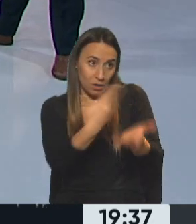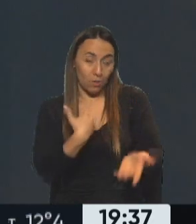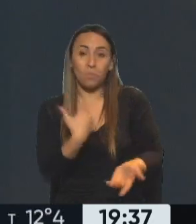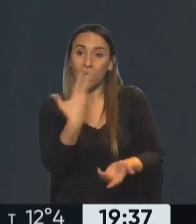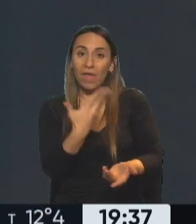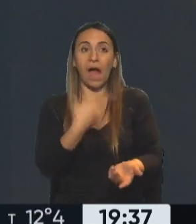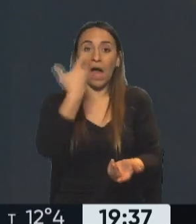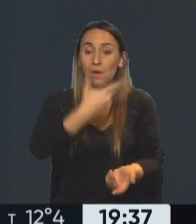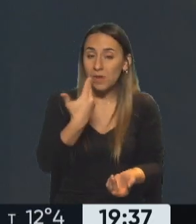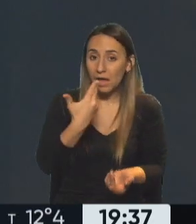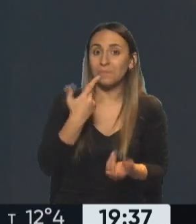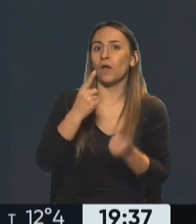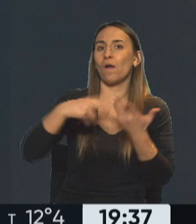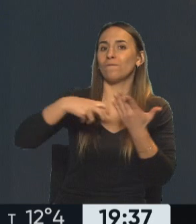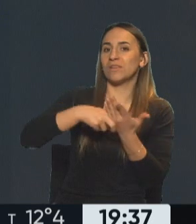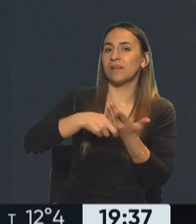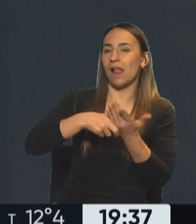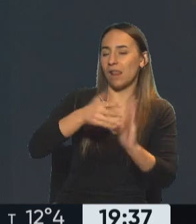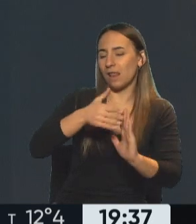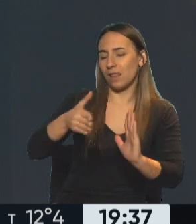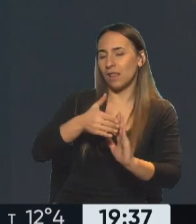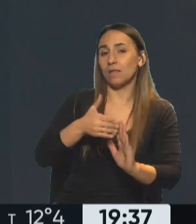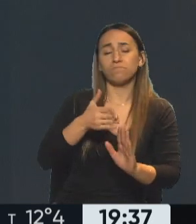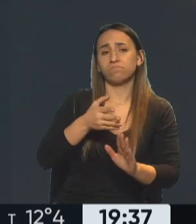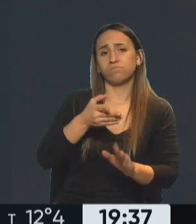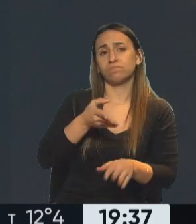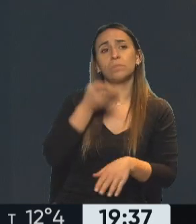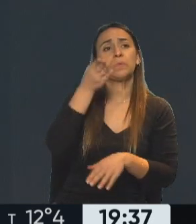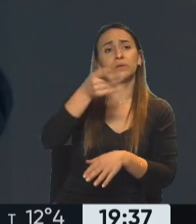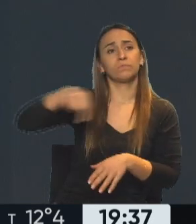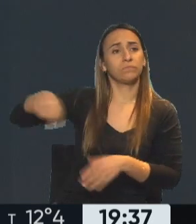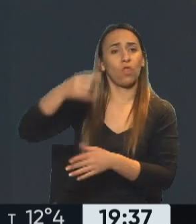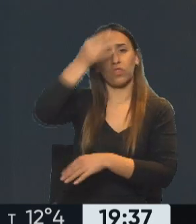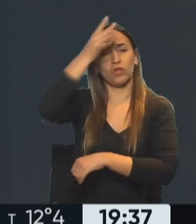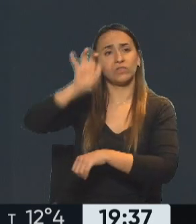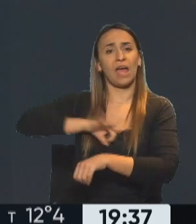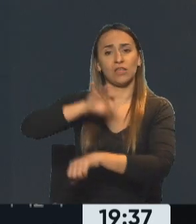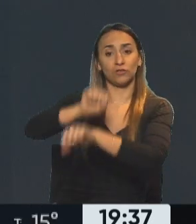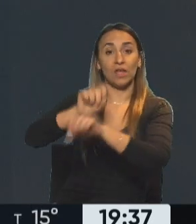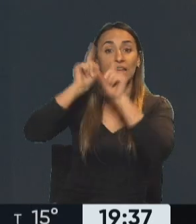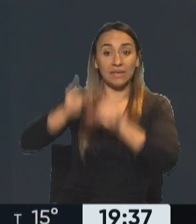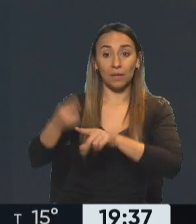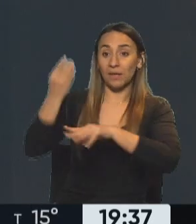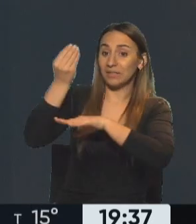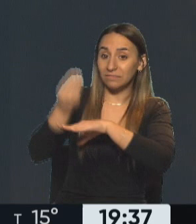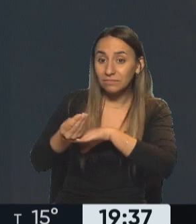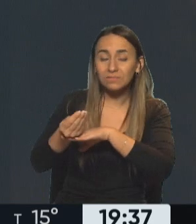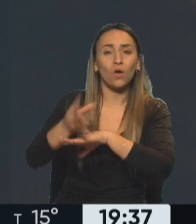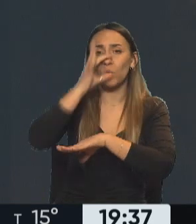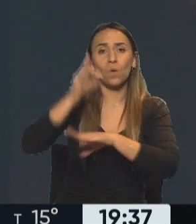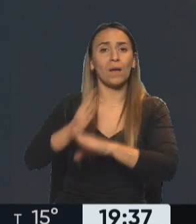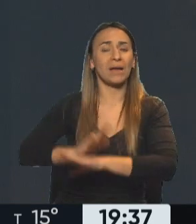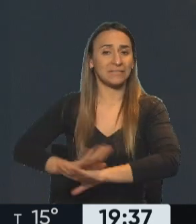durante, el fiscal pide 12 años y inhabilitación a perpetuidad. Y en el